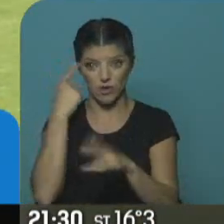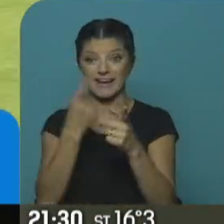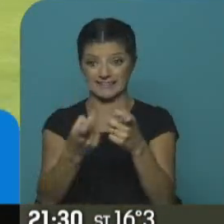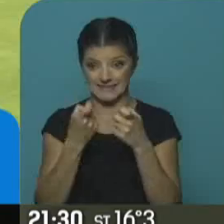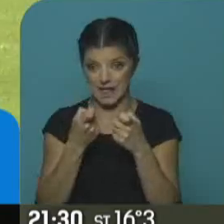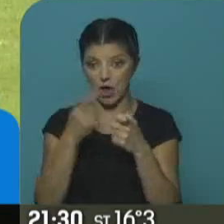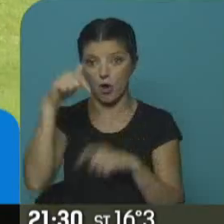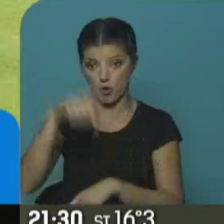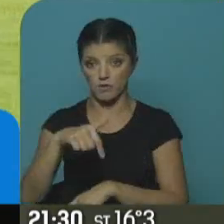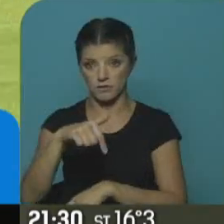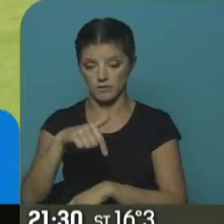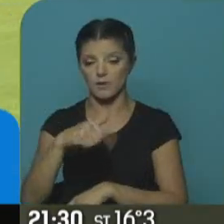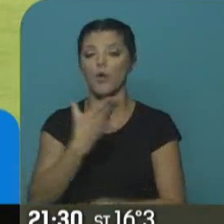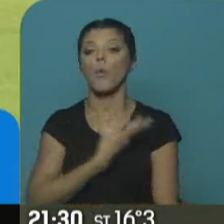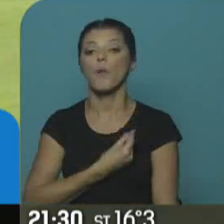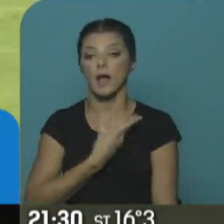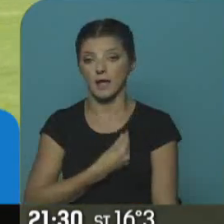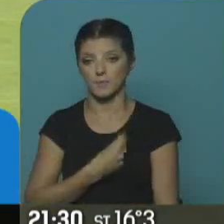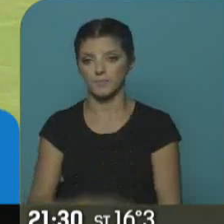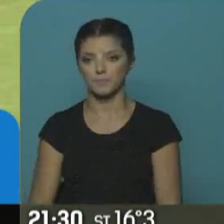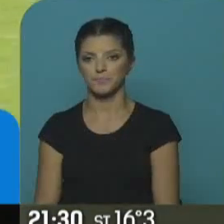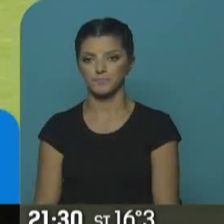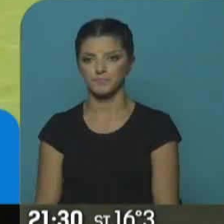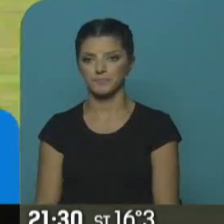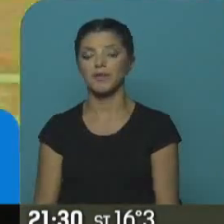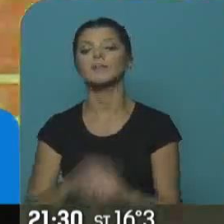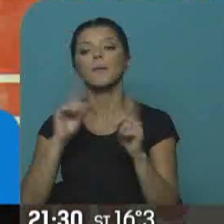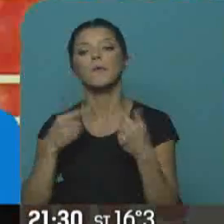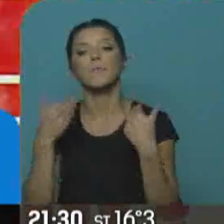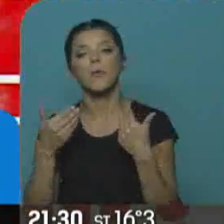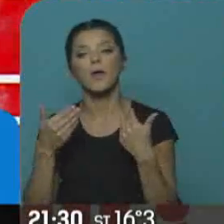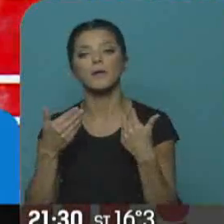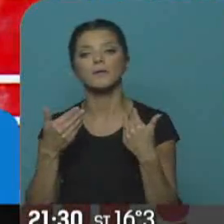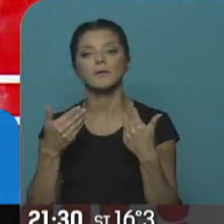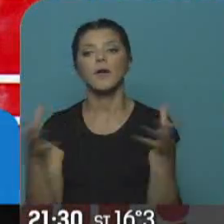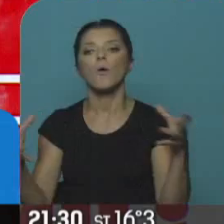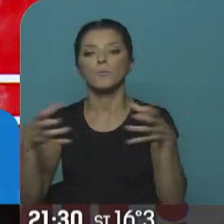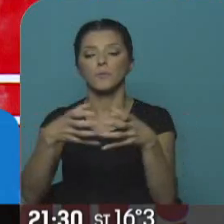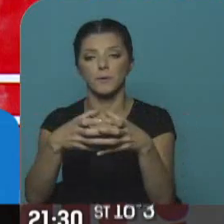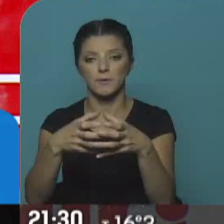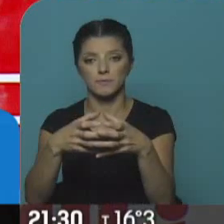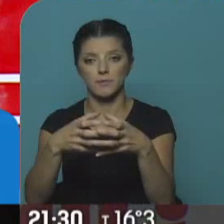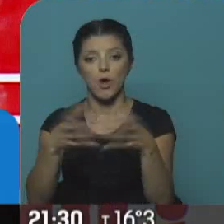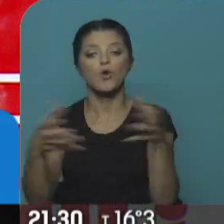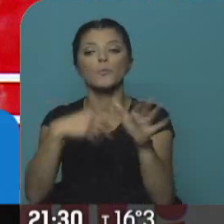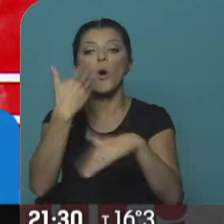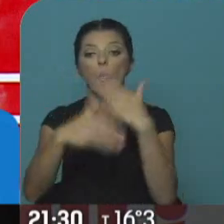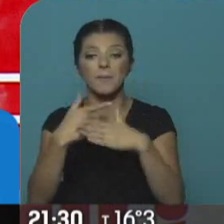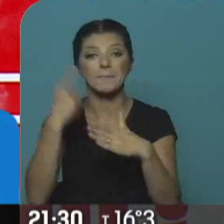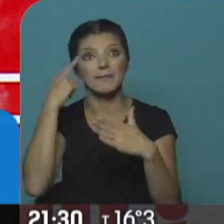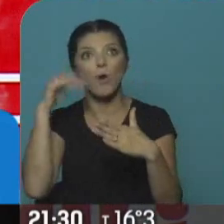las necesidades de Huracán, y la posibilidad de armar un plantel que pueda en un